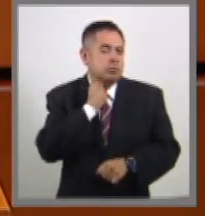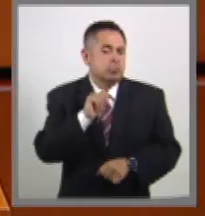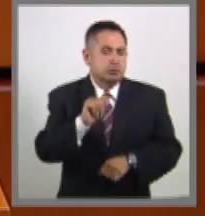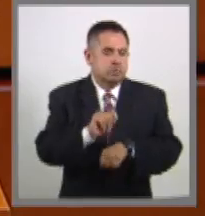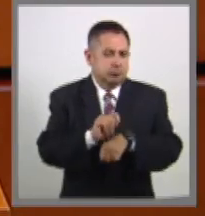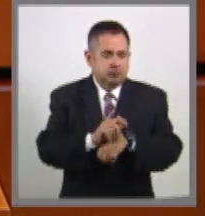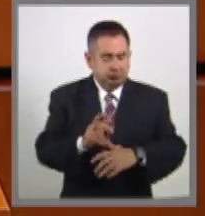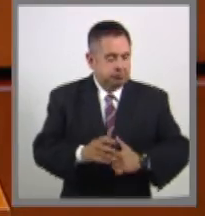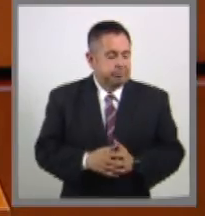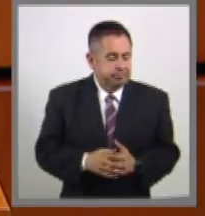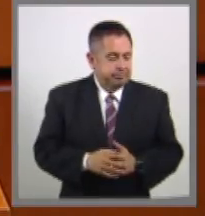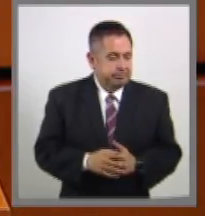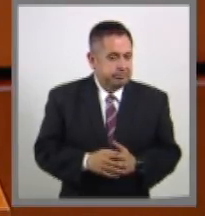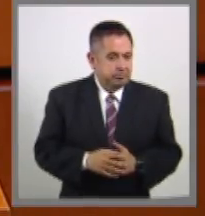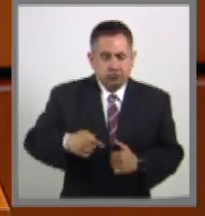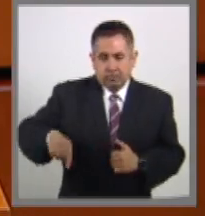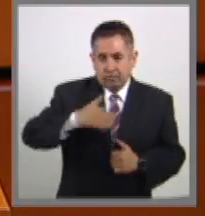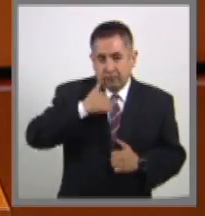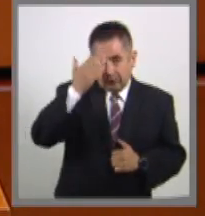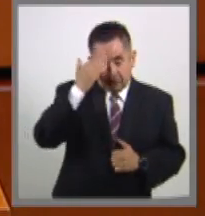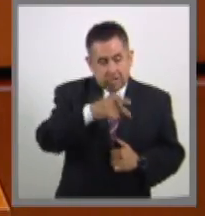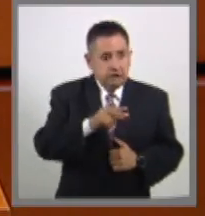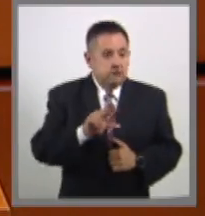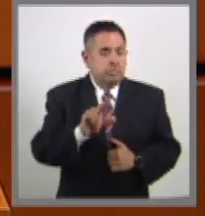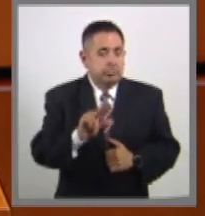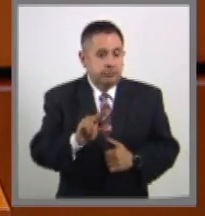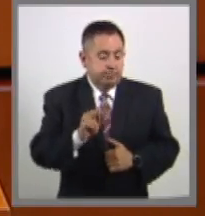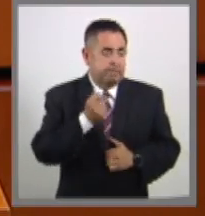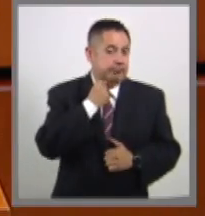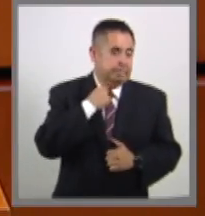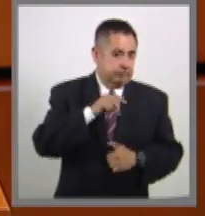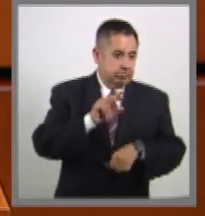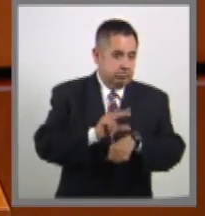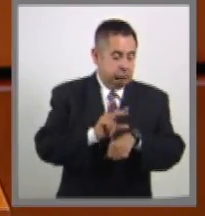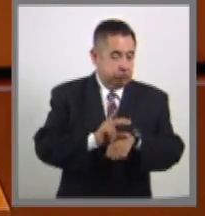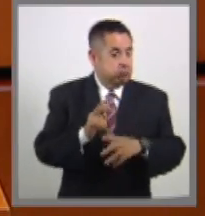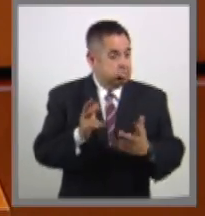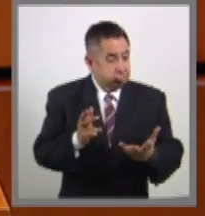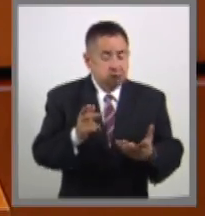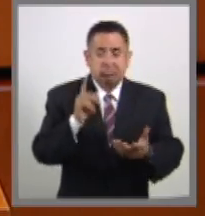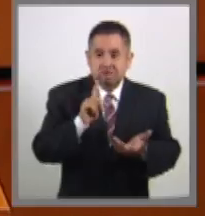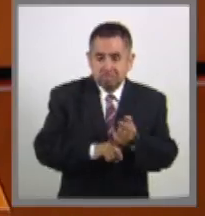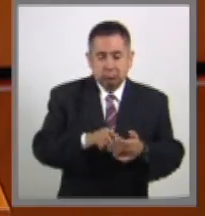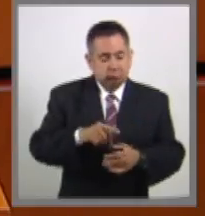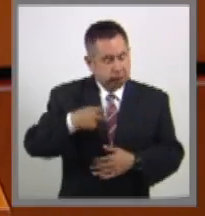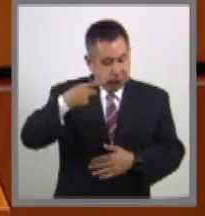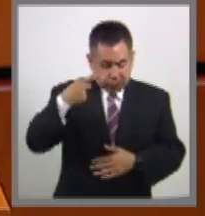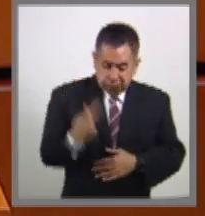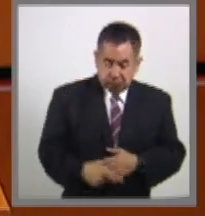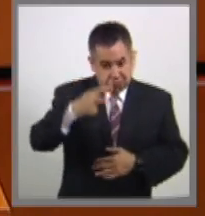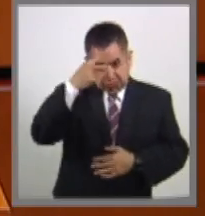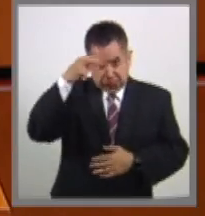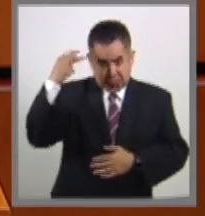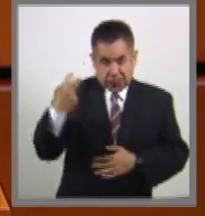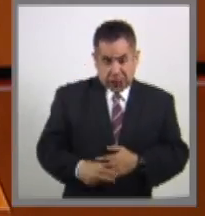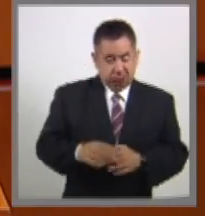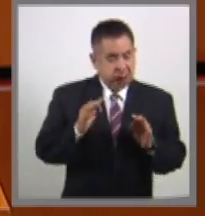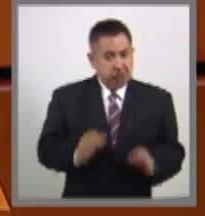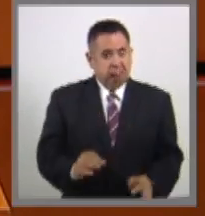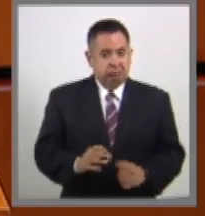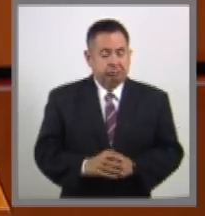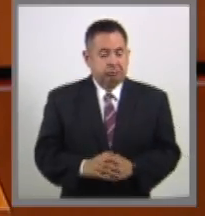reconocer la importancia del sector tequilero como símbolo nacional que nos distingue como mexicanos sin lugar a